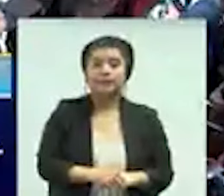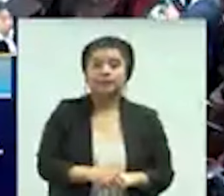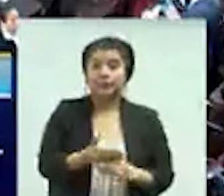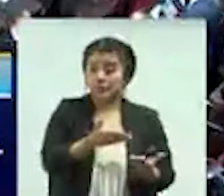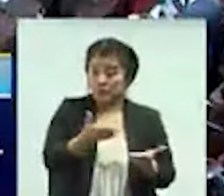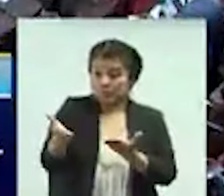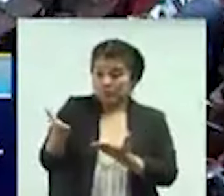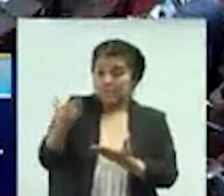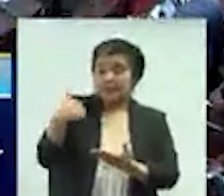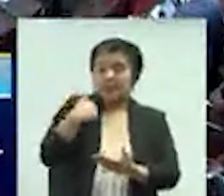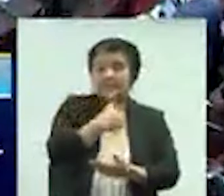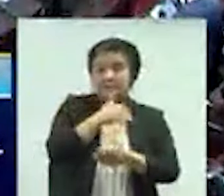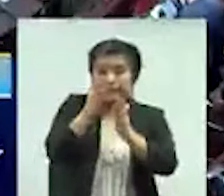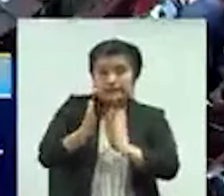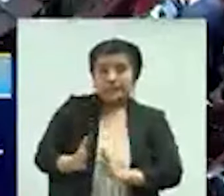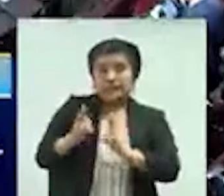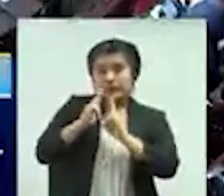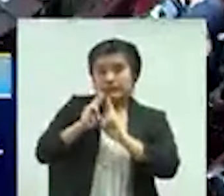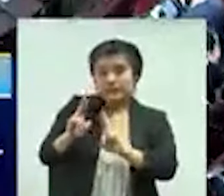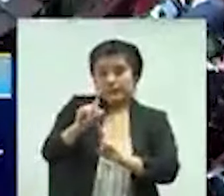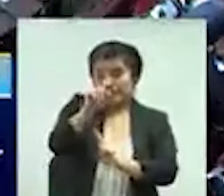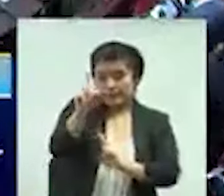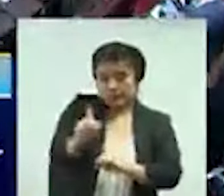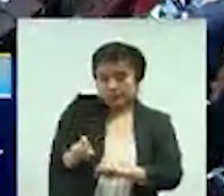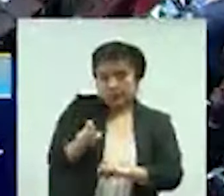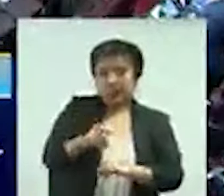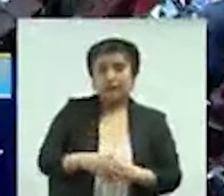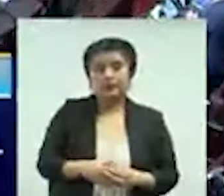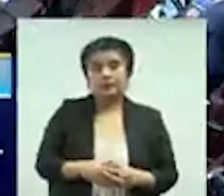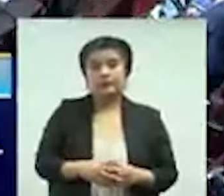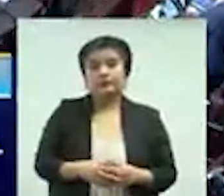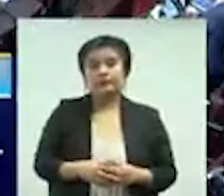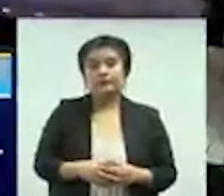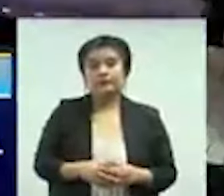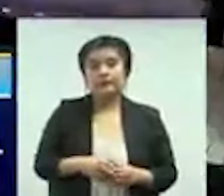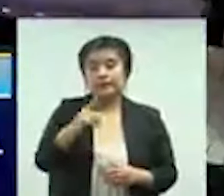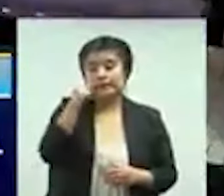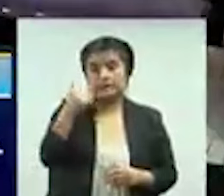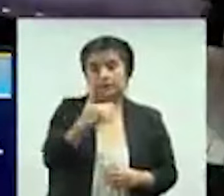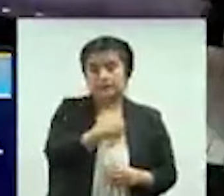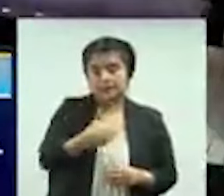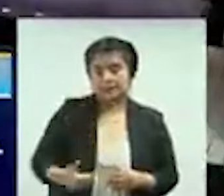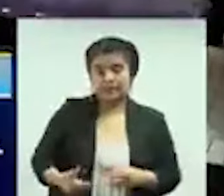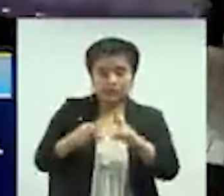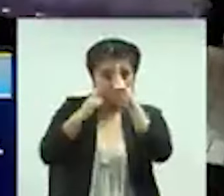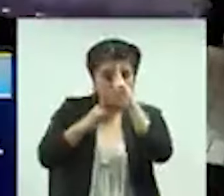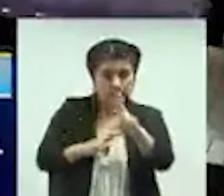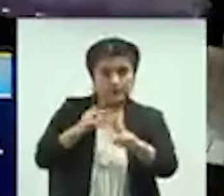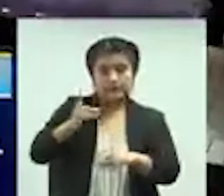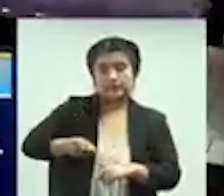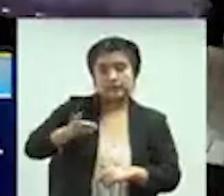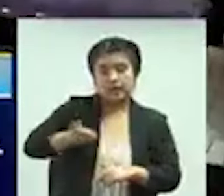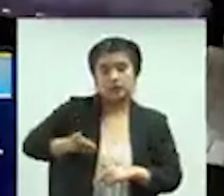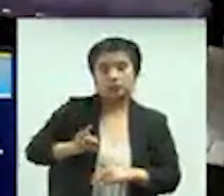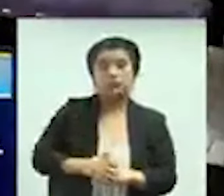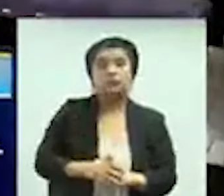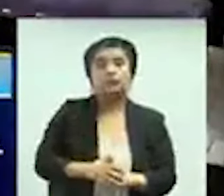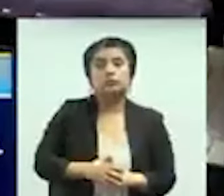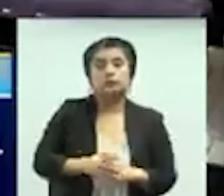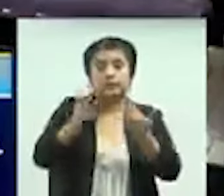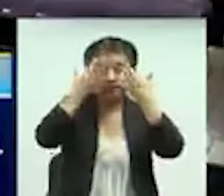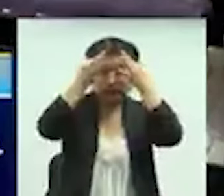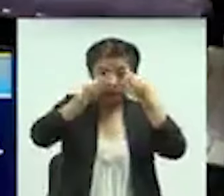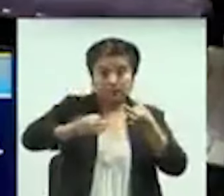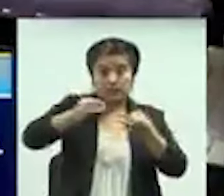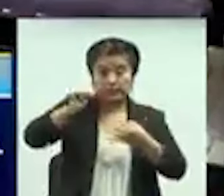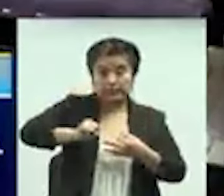Tiene la palabra, señor ministro, para responder a la pregunta formulada. Señor presidente, honorable pleno, se considera que